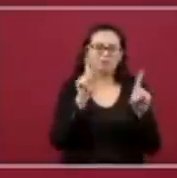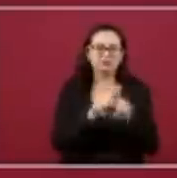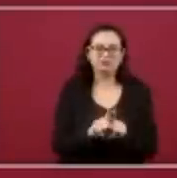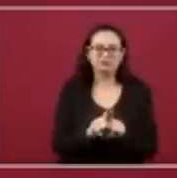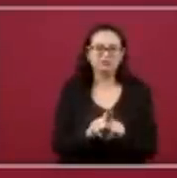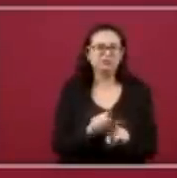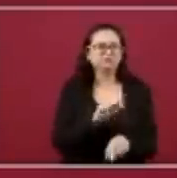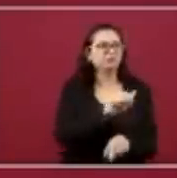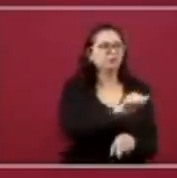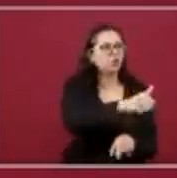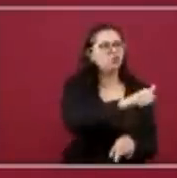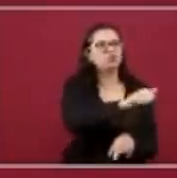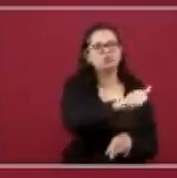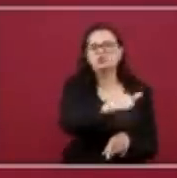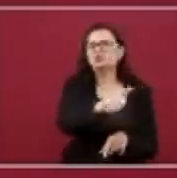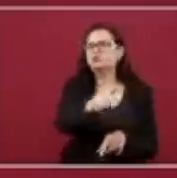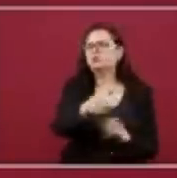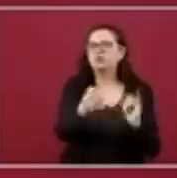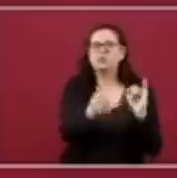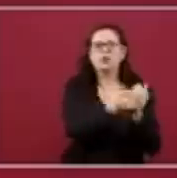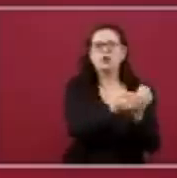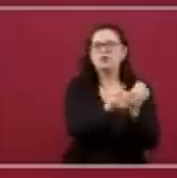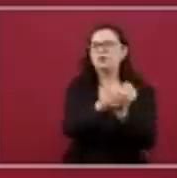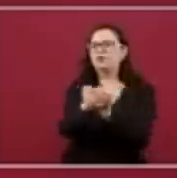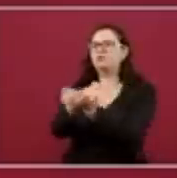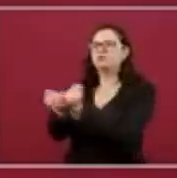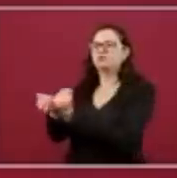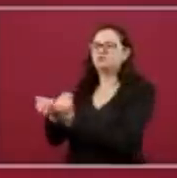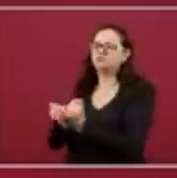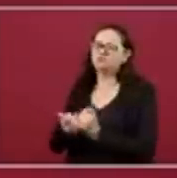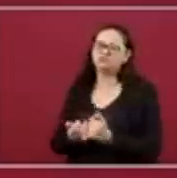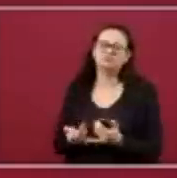muchas otras. Entonces estamos